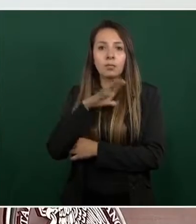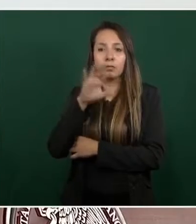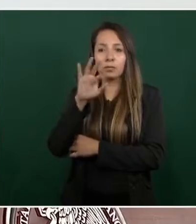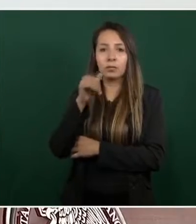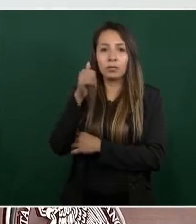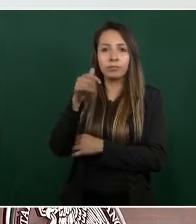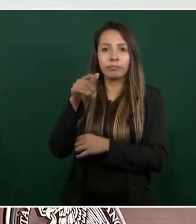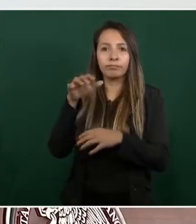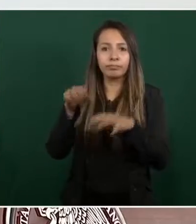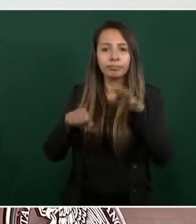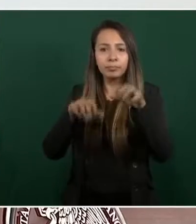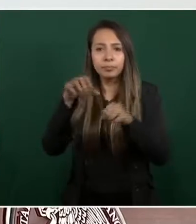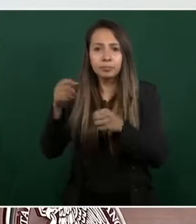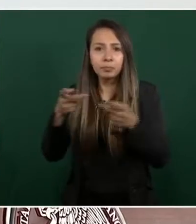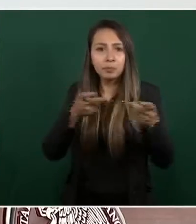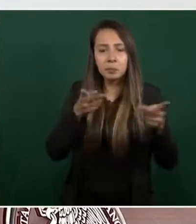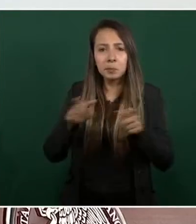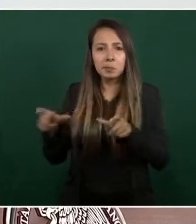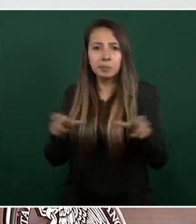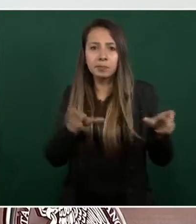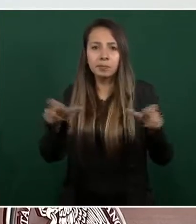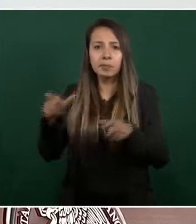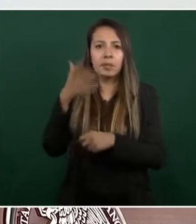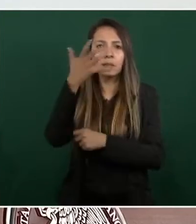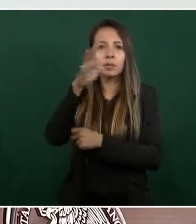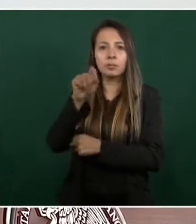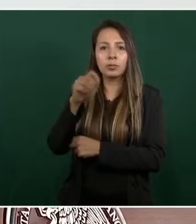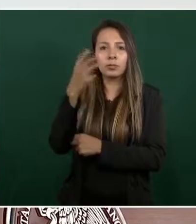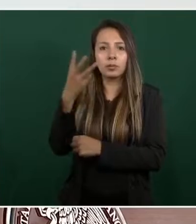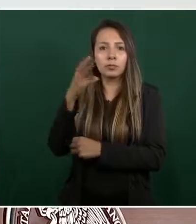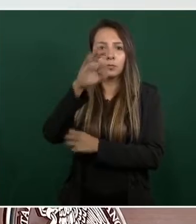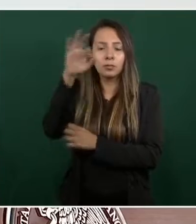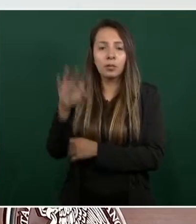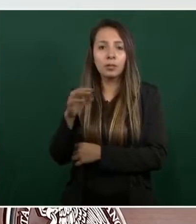el 10.3%, y la Guardia Nacional,